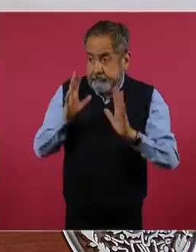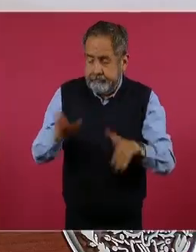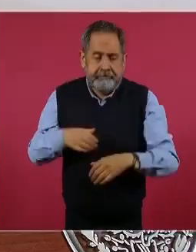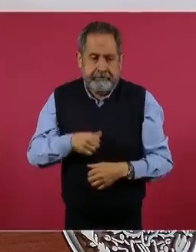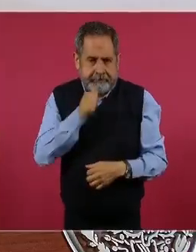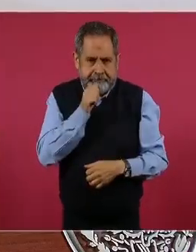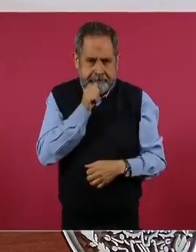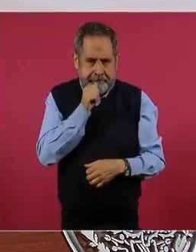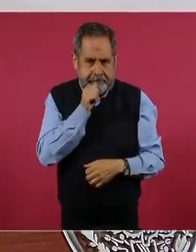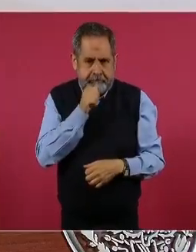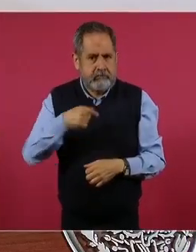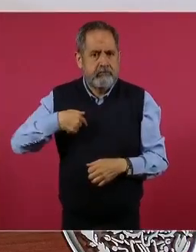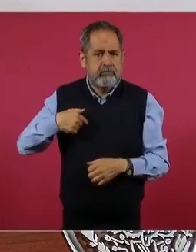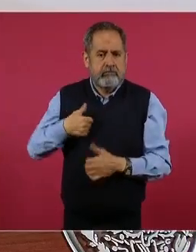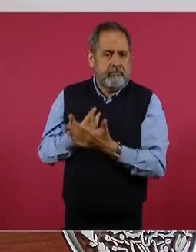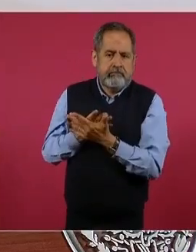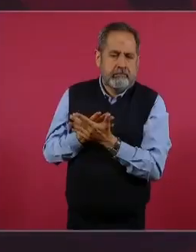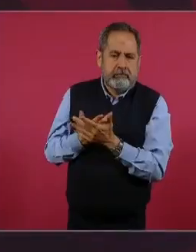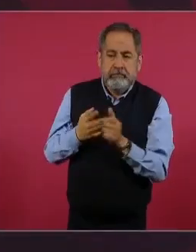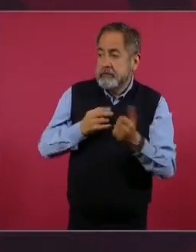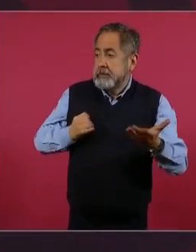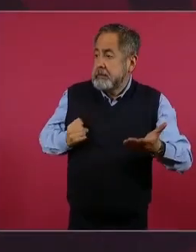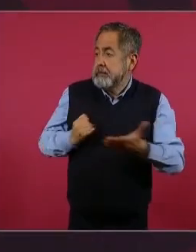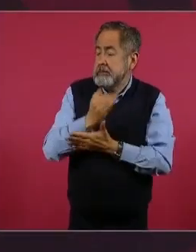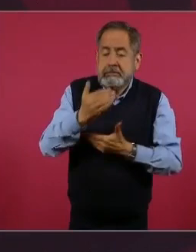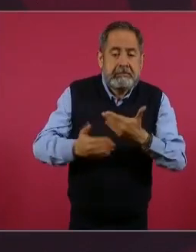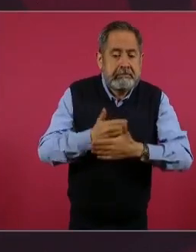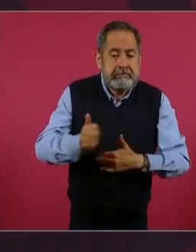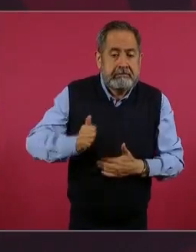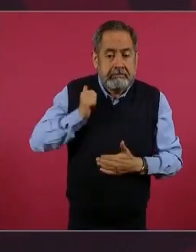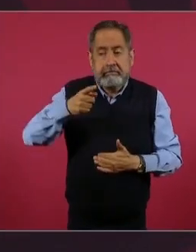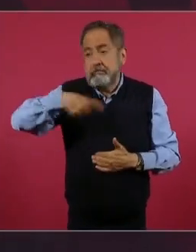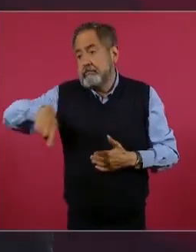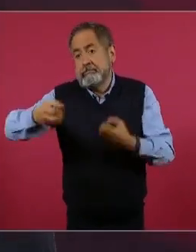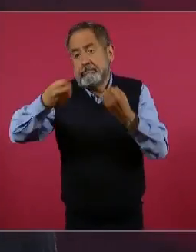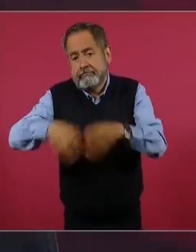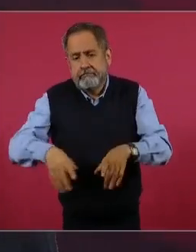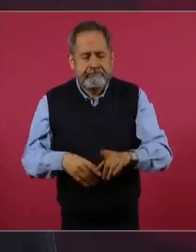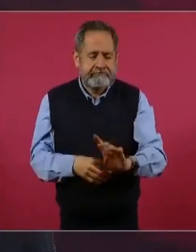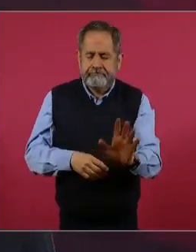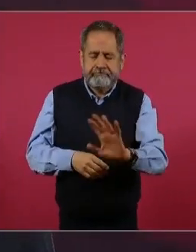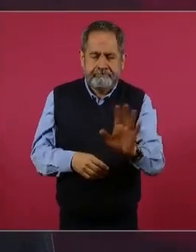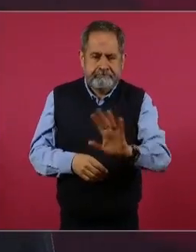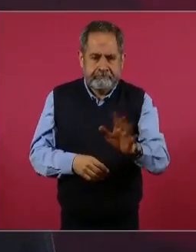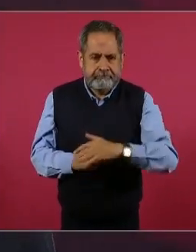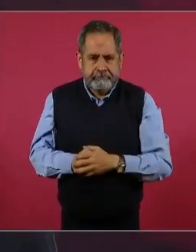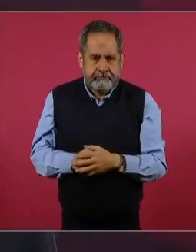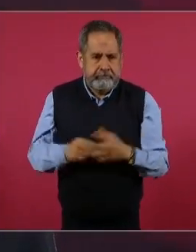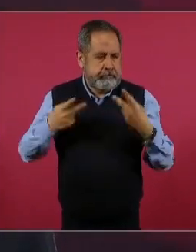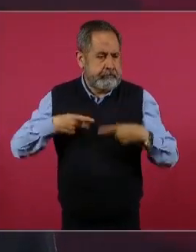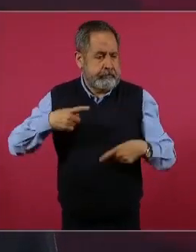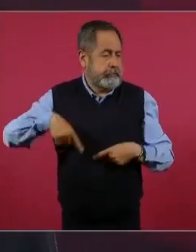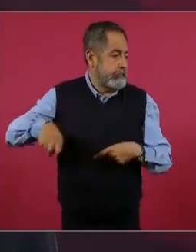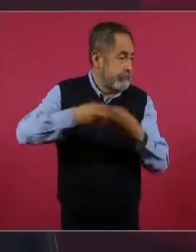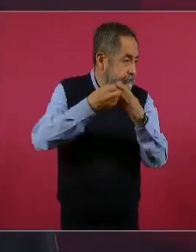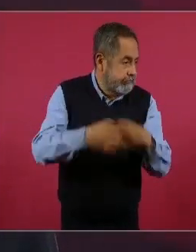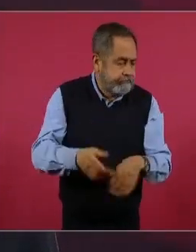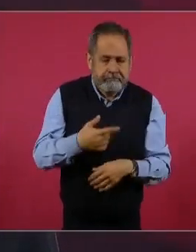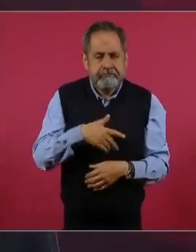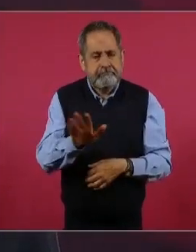nosotros no haríamos nada que afectara a los consumidores mexicanos.